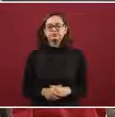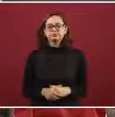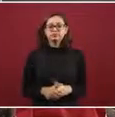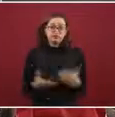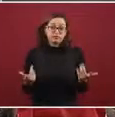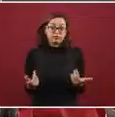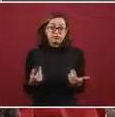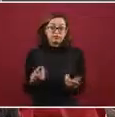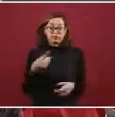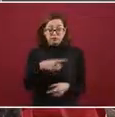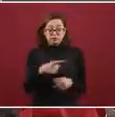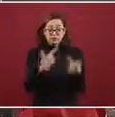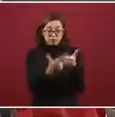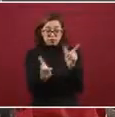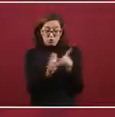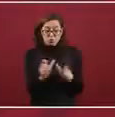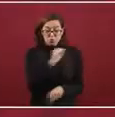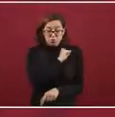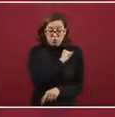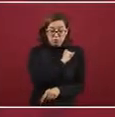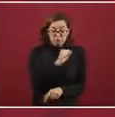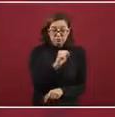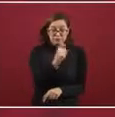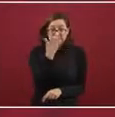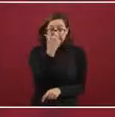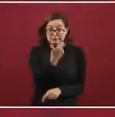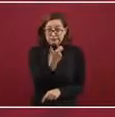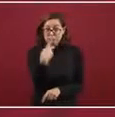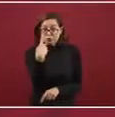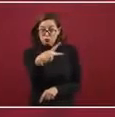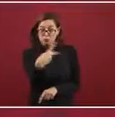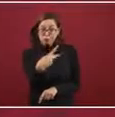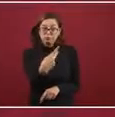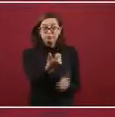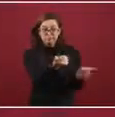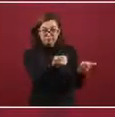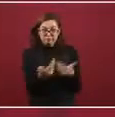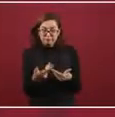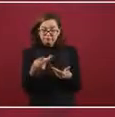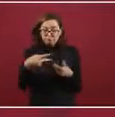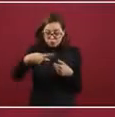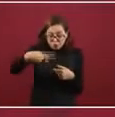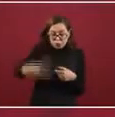organización criminal sean recuperados por el Estado mexicano